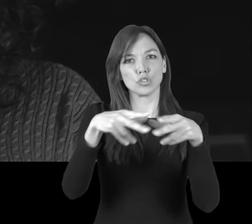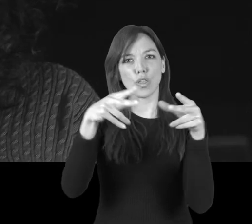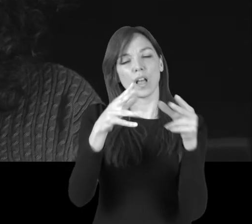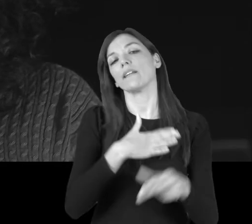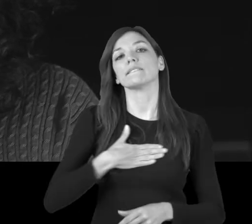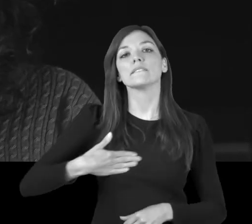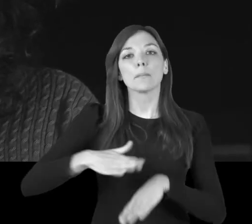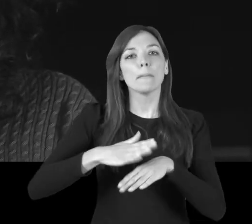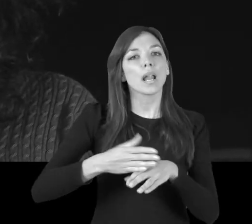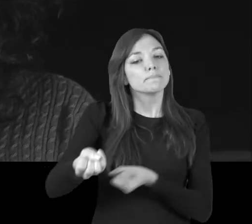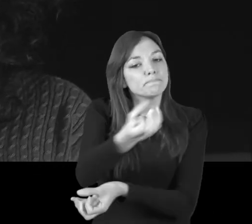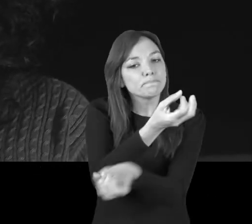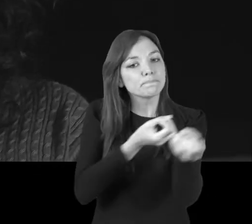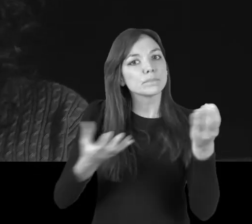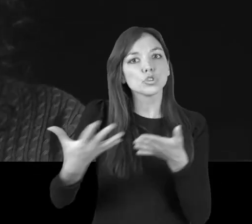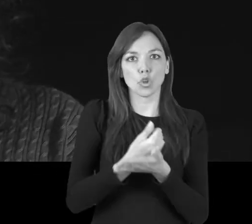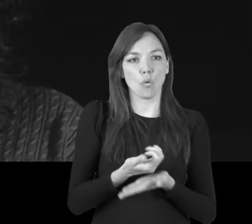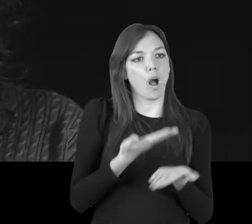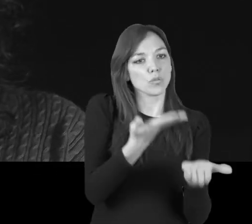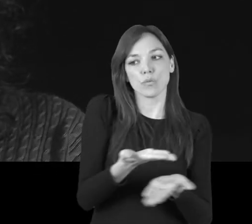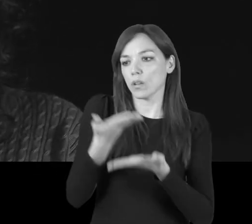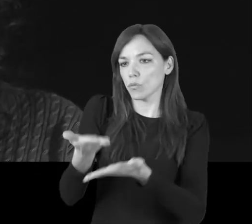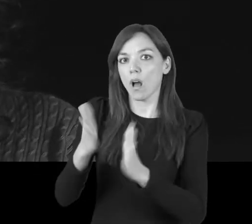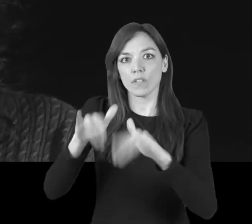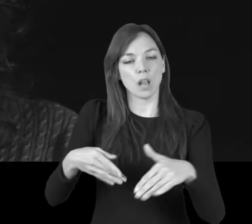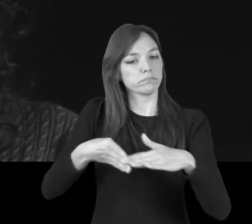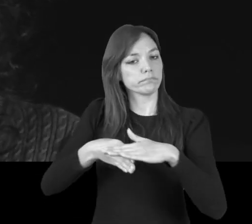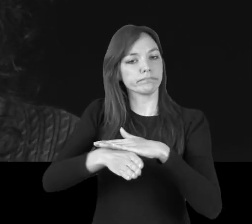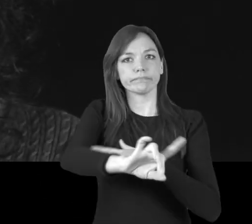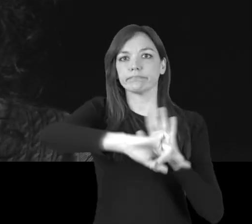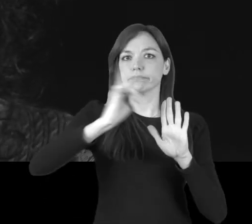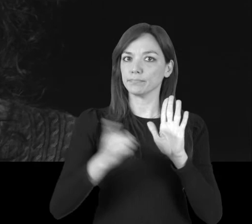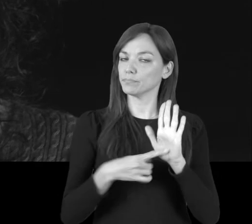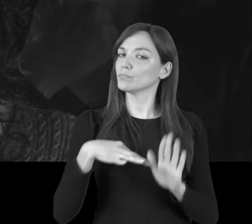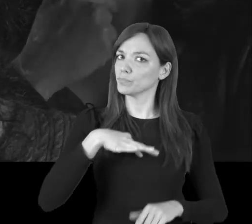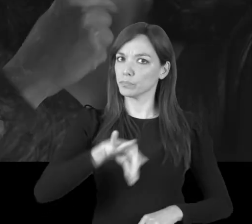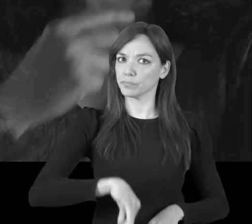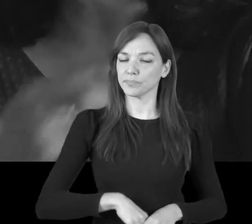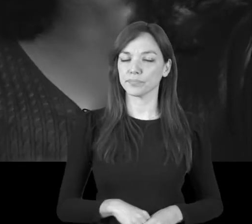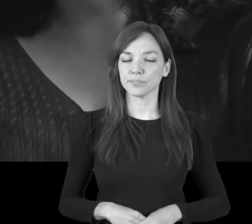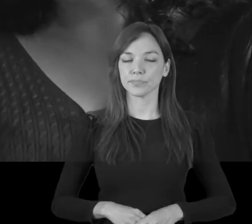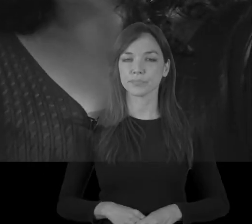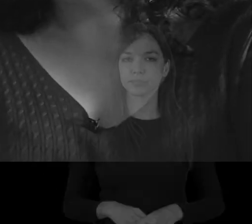cohesión social, para que todo el mundo pueda aportar su granito de arena y se haga algo totalmente accesible.